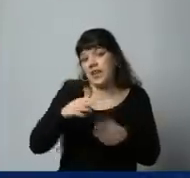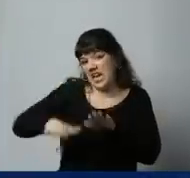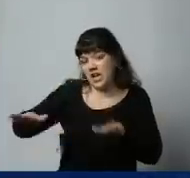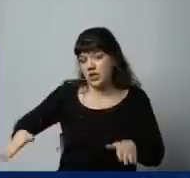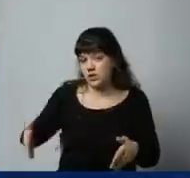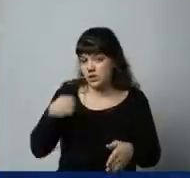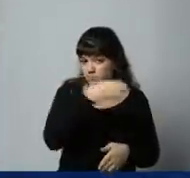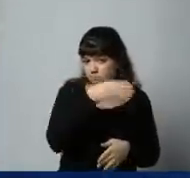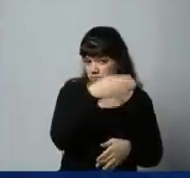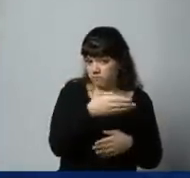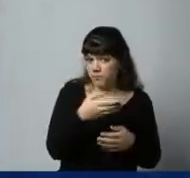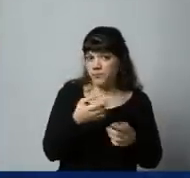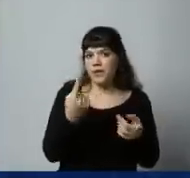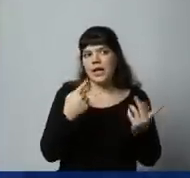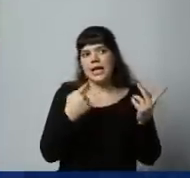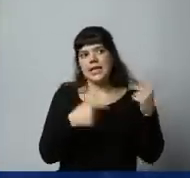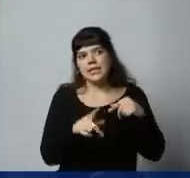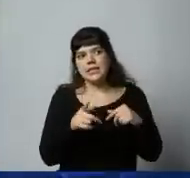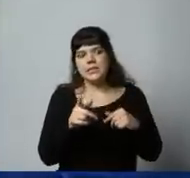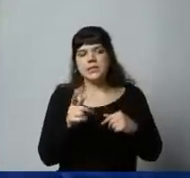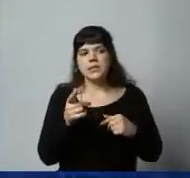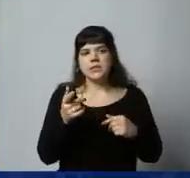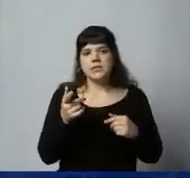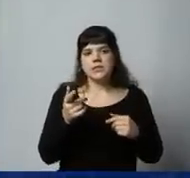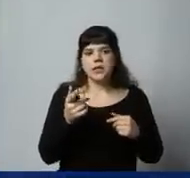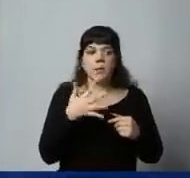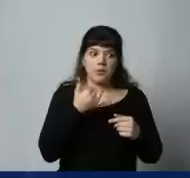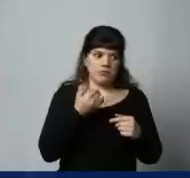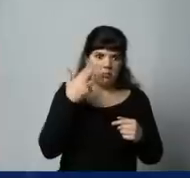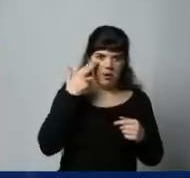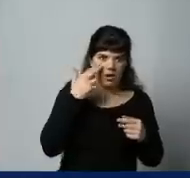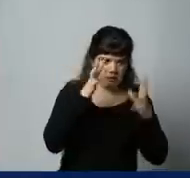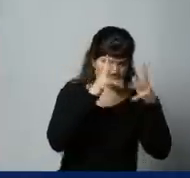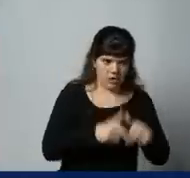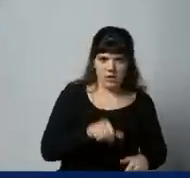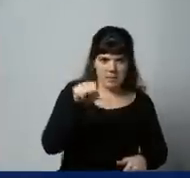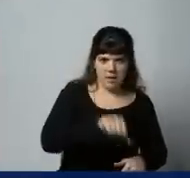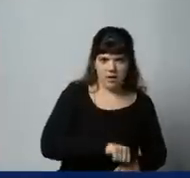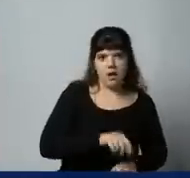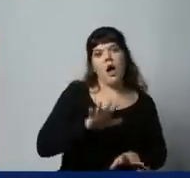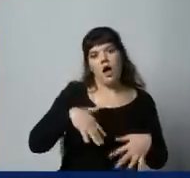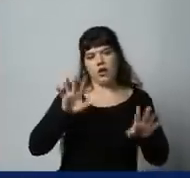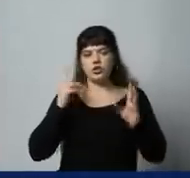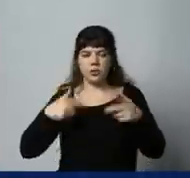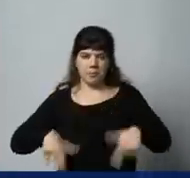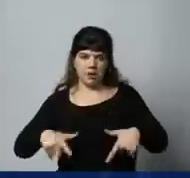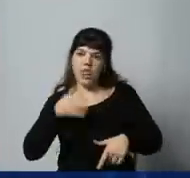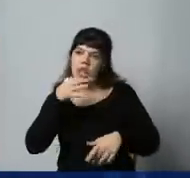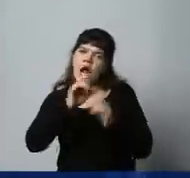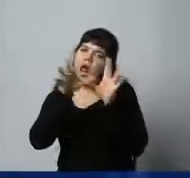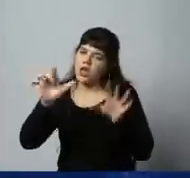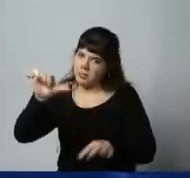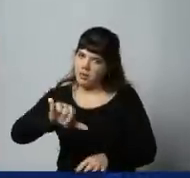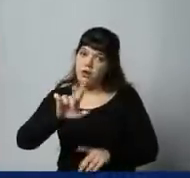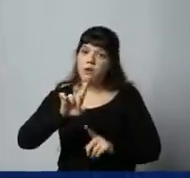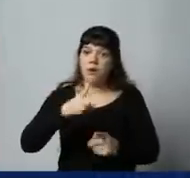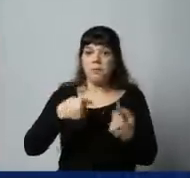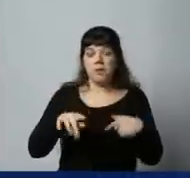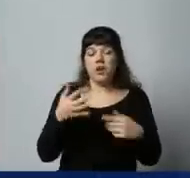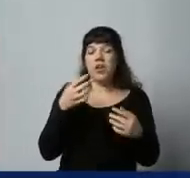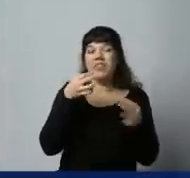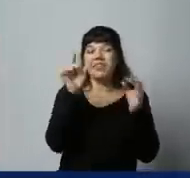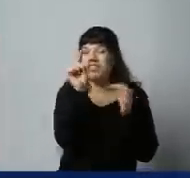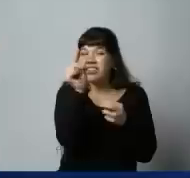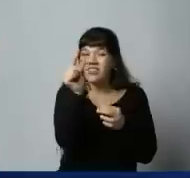si el problema es un problema de registro el ministro sale y lo aclara dice Bueno la diferencia entre los que